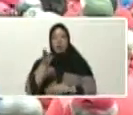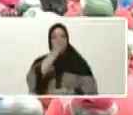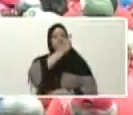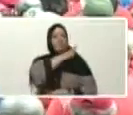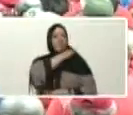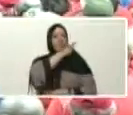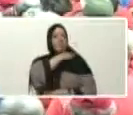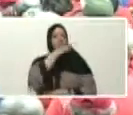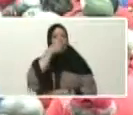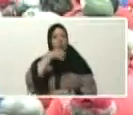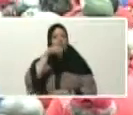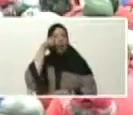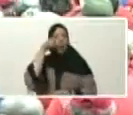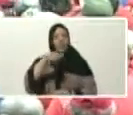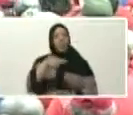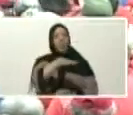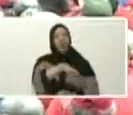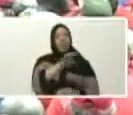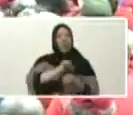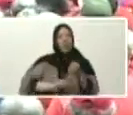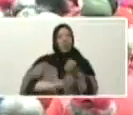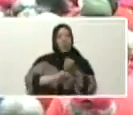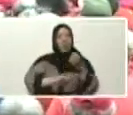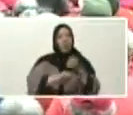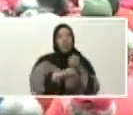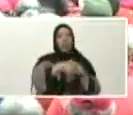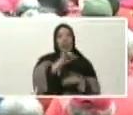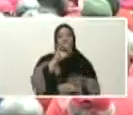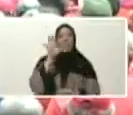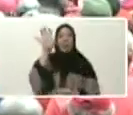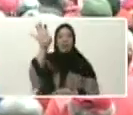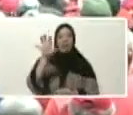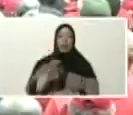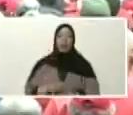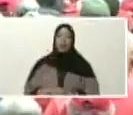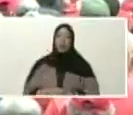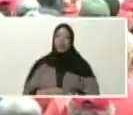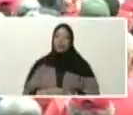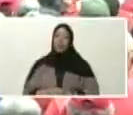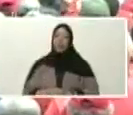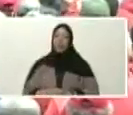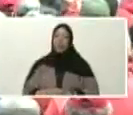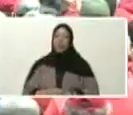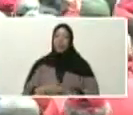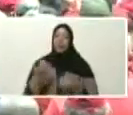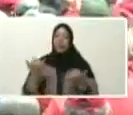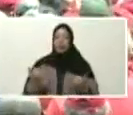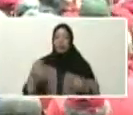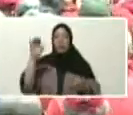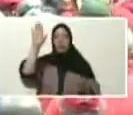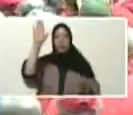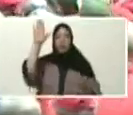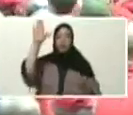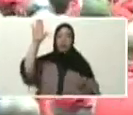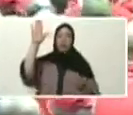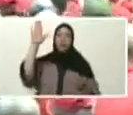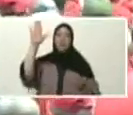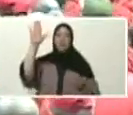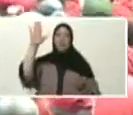Tenemos pueblo, tenemos patria, y vamos a juramentarnos entonces